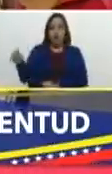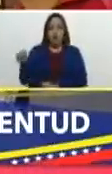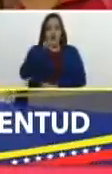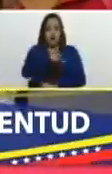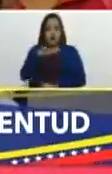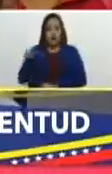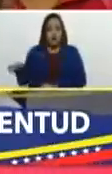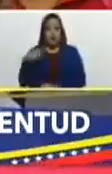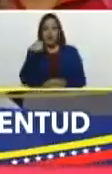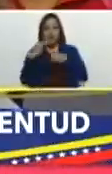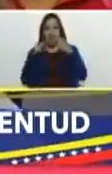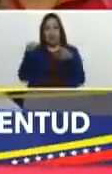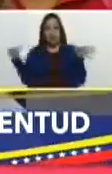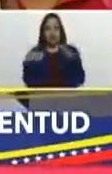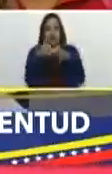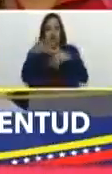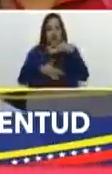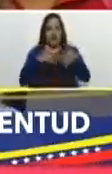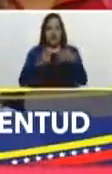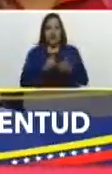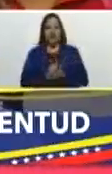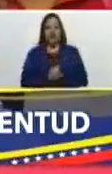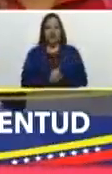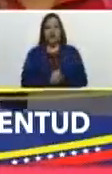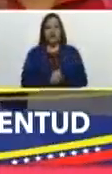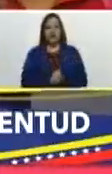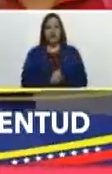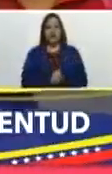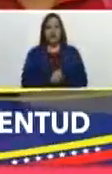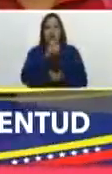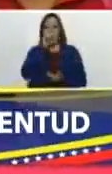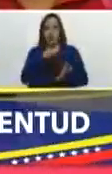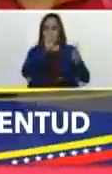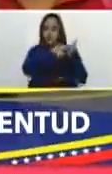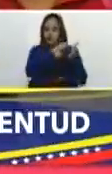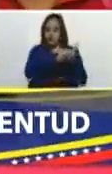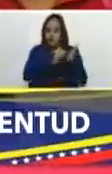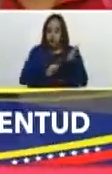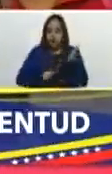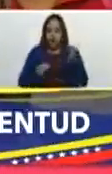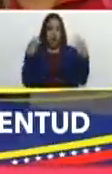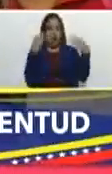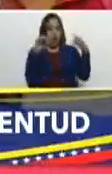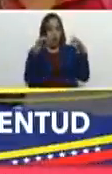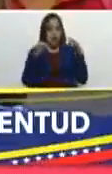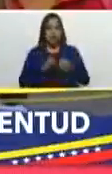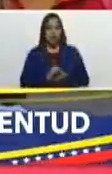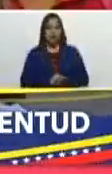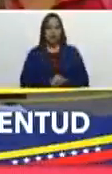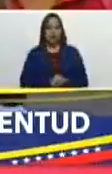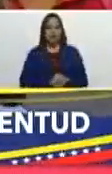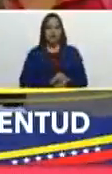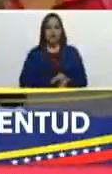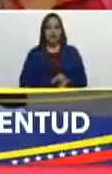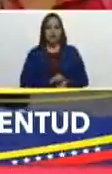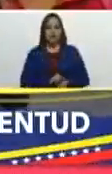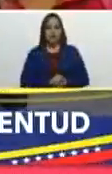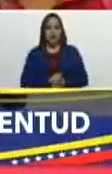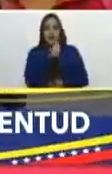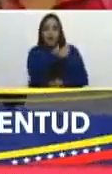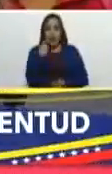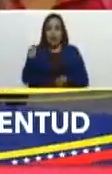delegadas de este Congreso. Así, en el papelito, en la hojita de cada una de